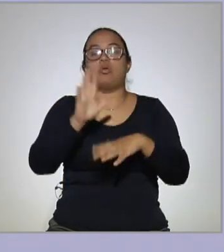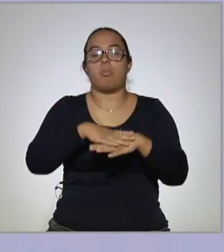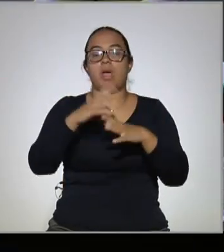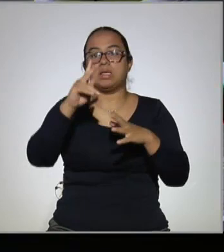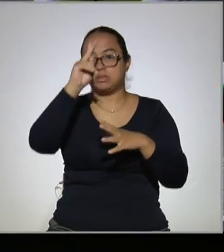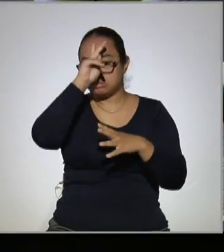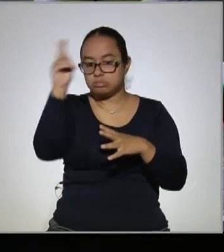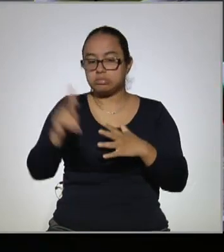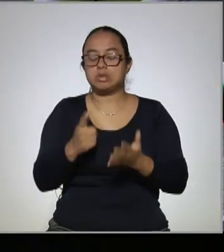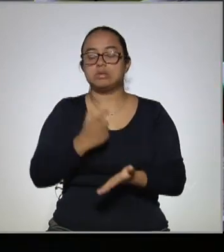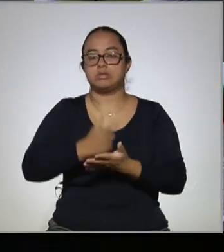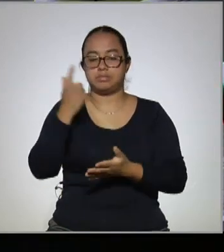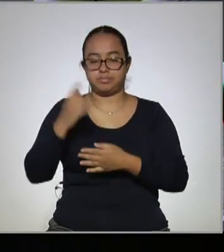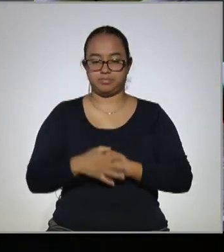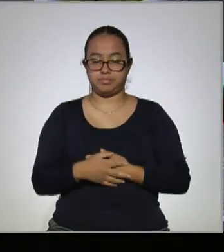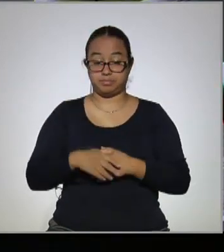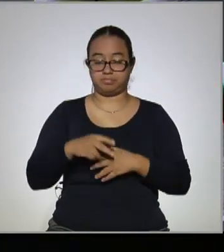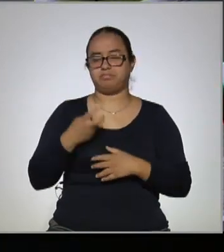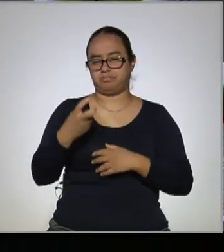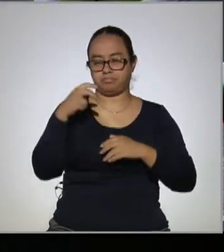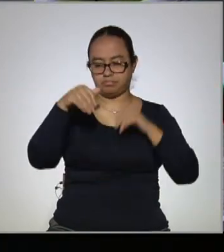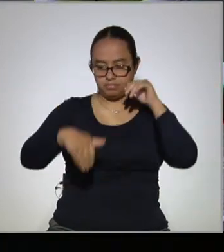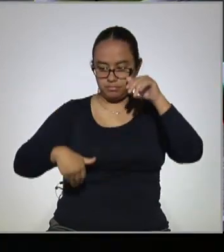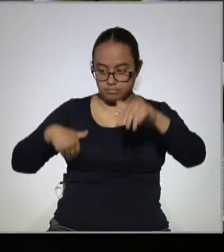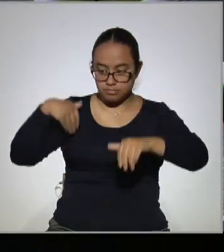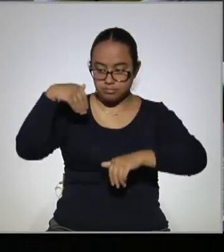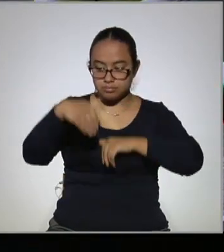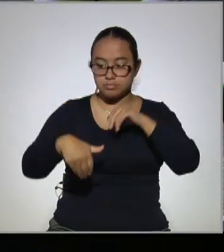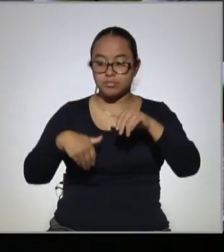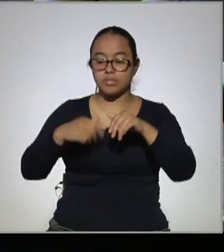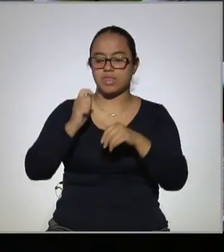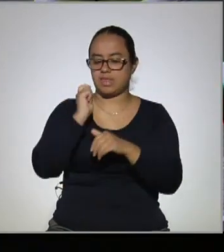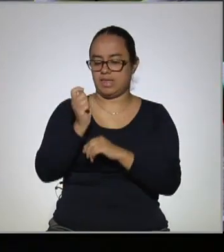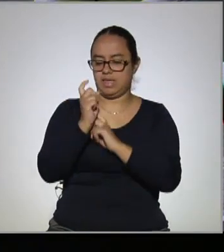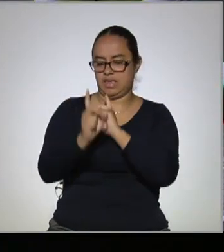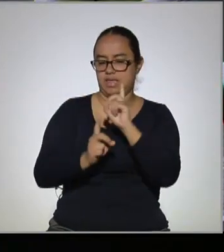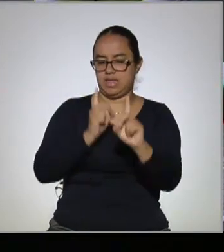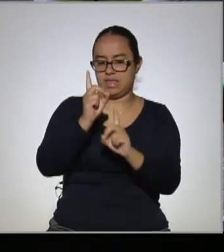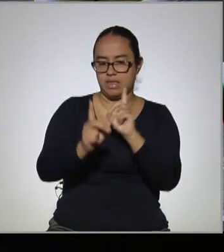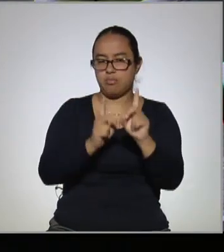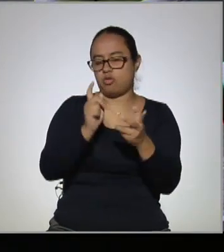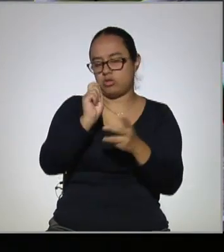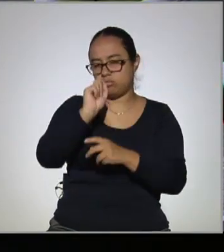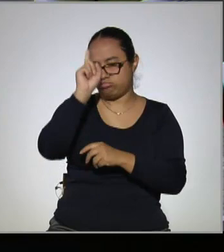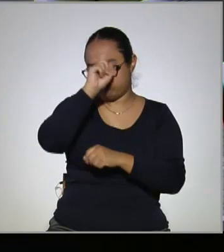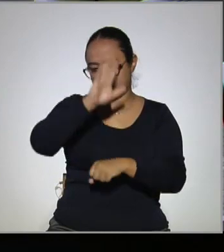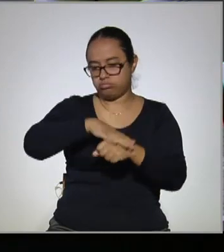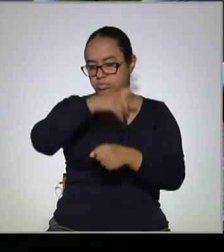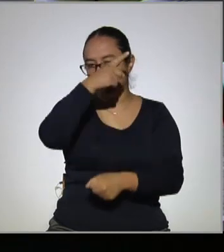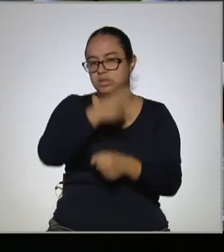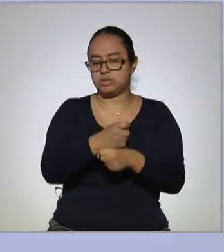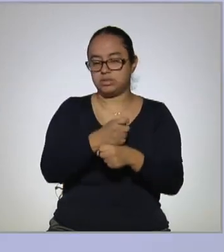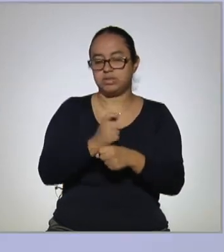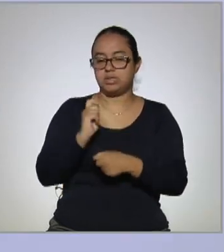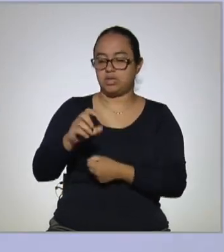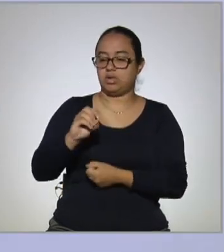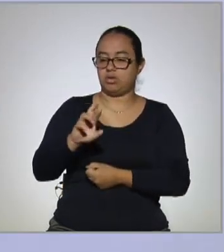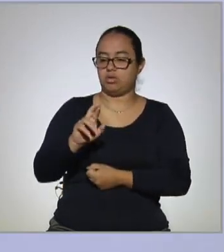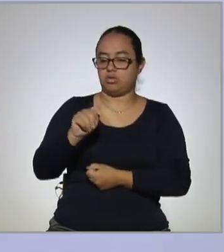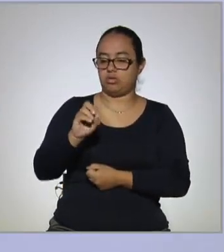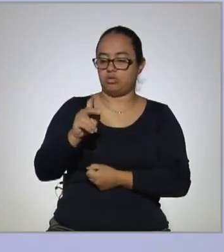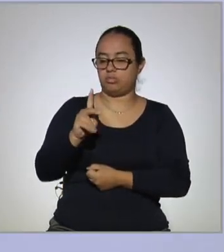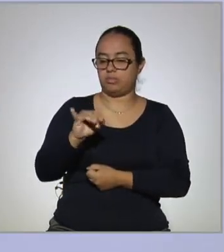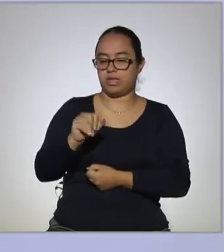Sí. Sí, la natación es como nuestro deporte de recomendación número 1 en ortopedia para